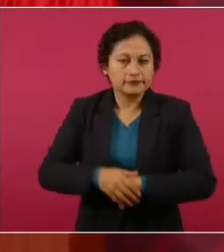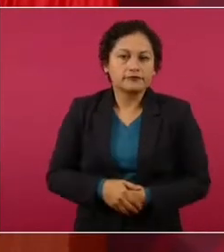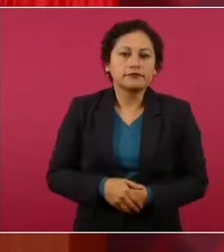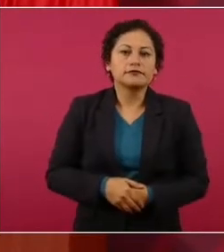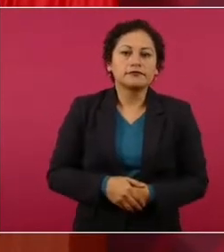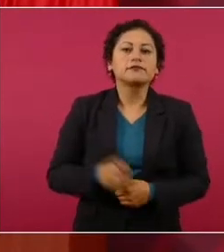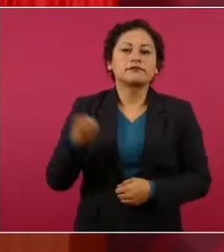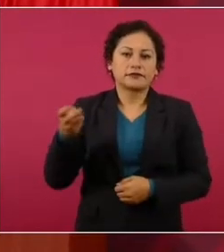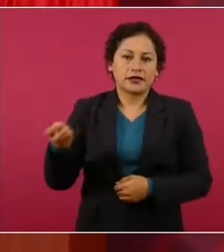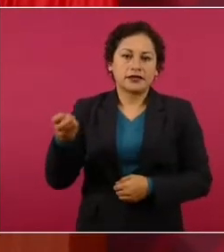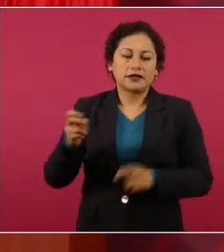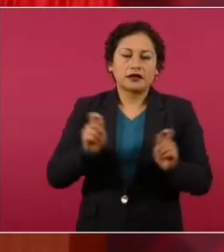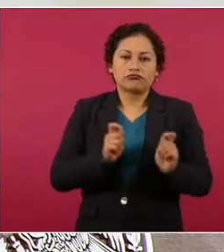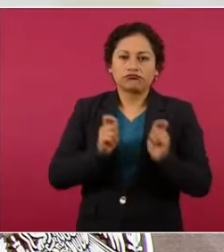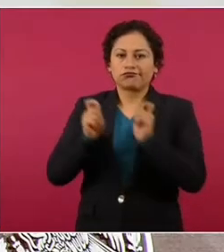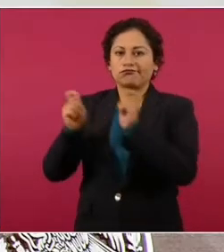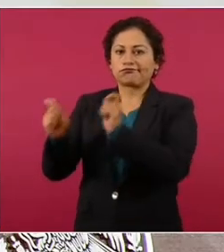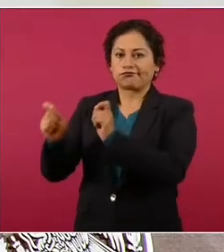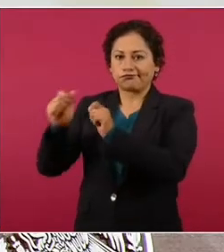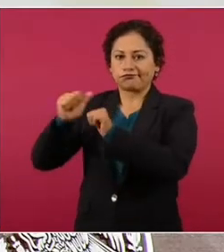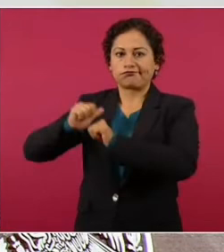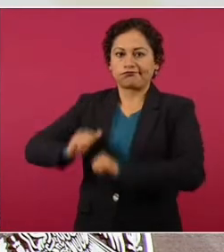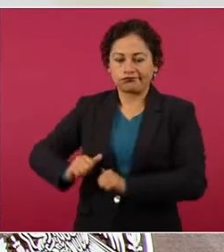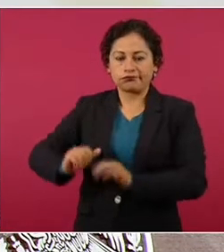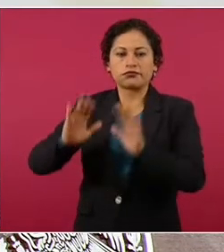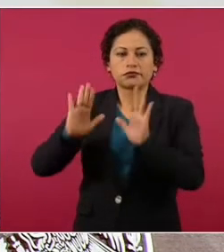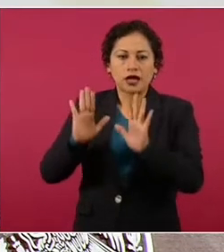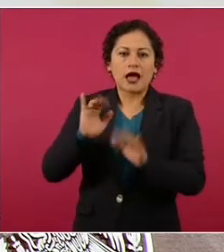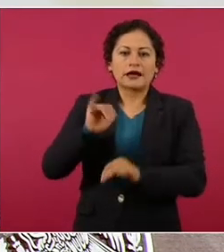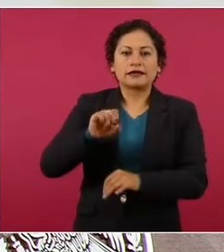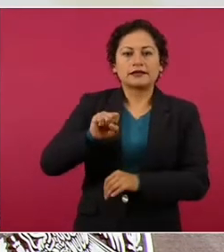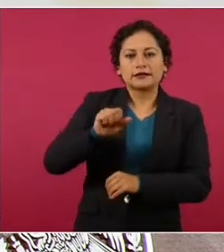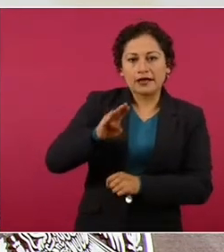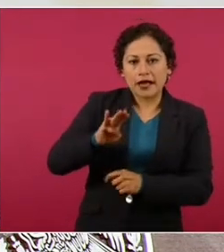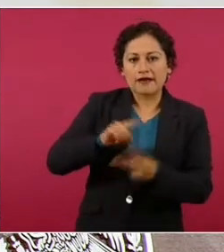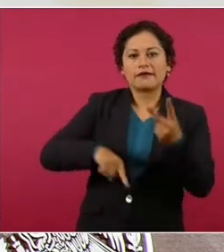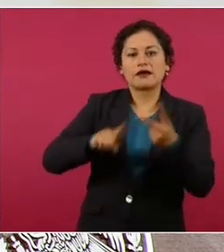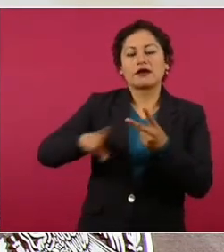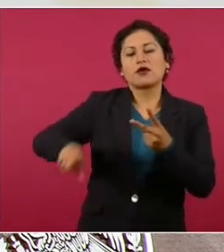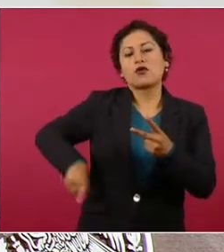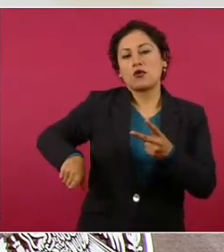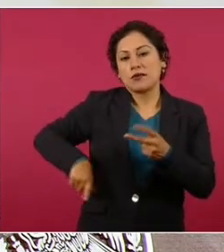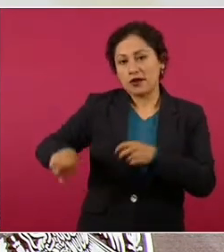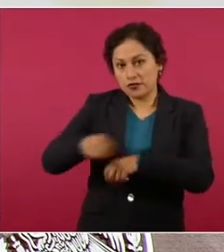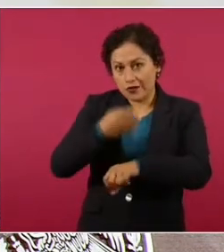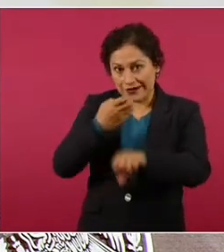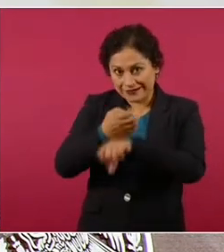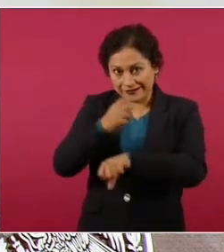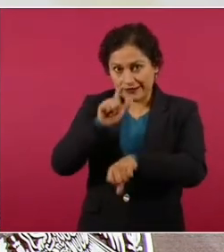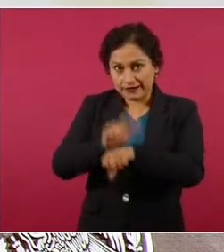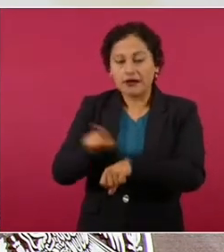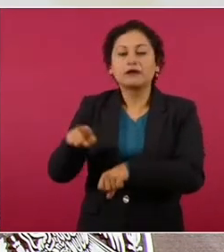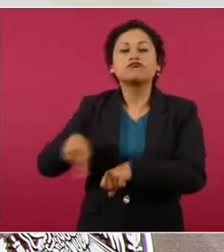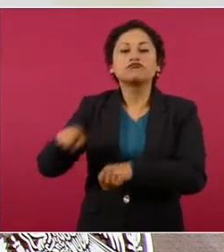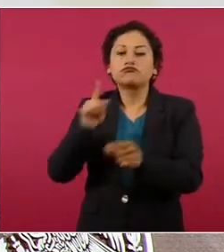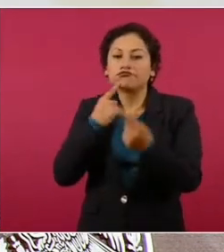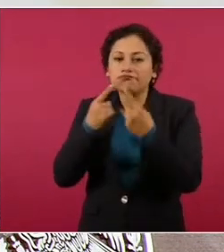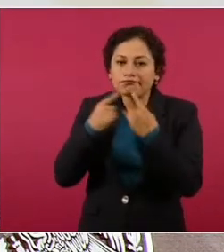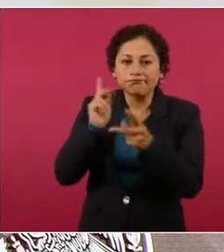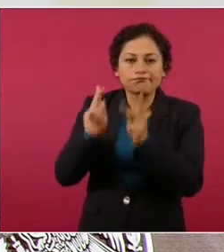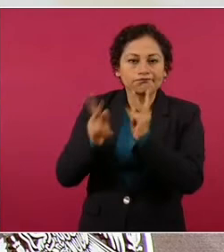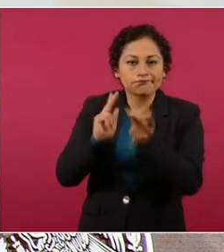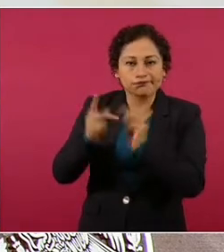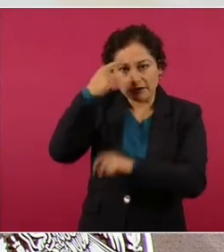proceso de transferencia, pero lo estamos platicando con INSABI y con el gobierno del estado para que fuera uno de los hospitales que